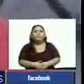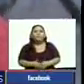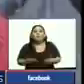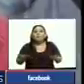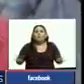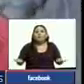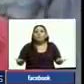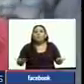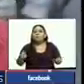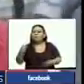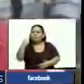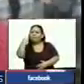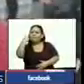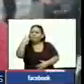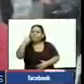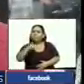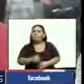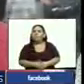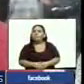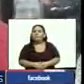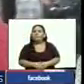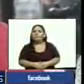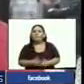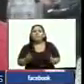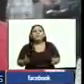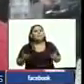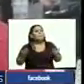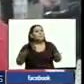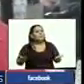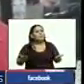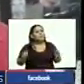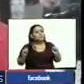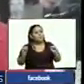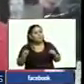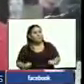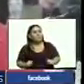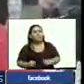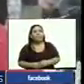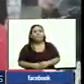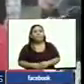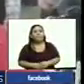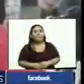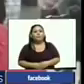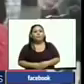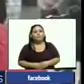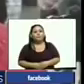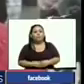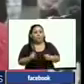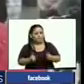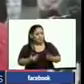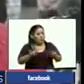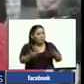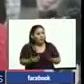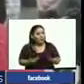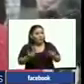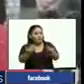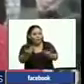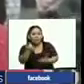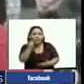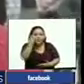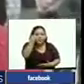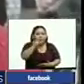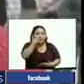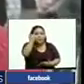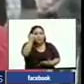lo más importante el que vamos a poder seguir apoyando a la juventud